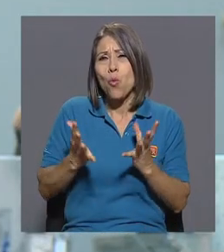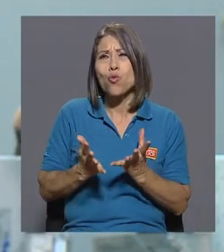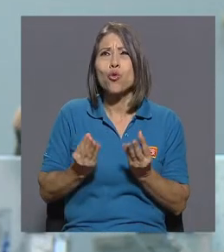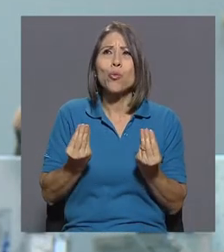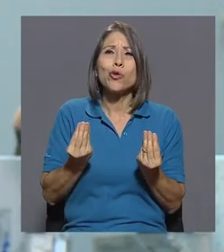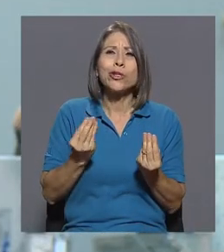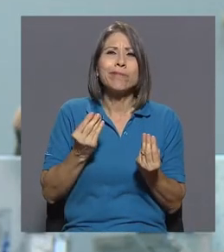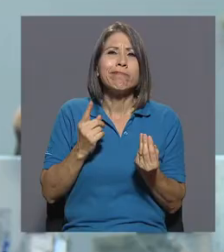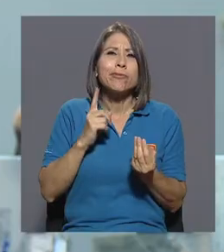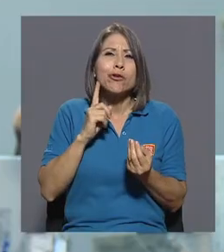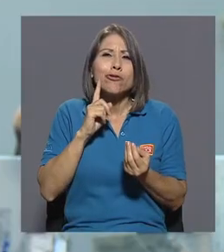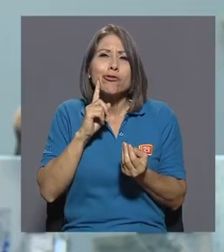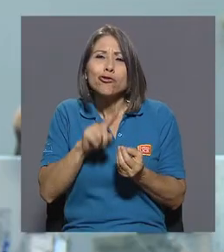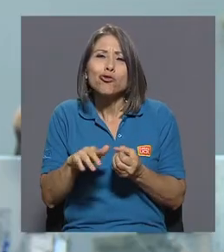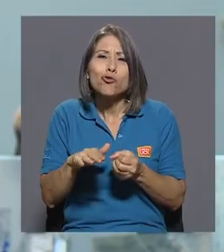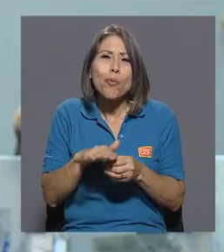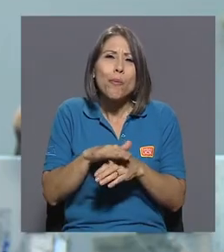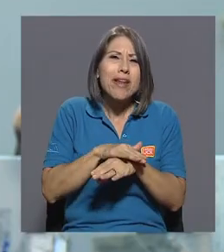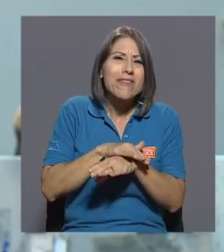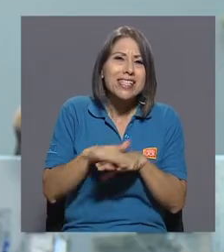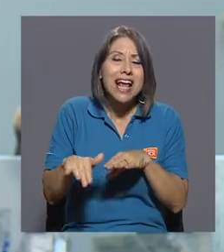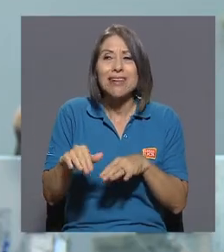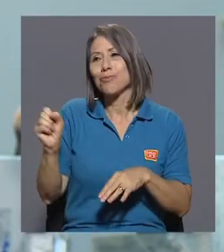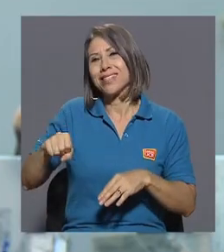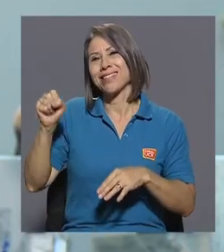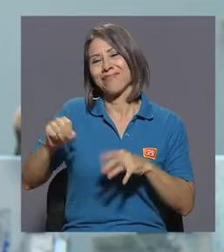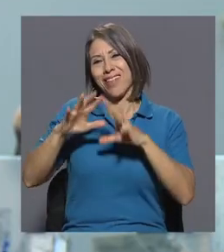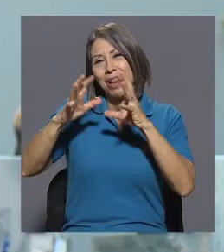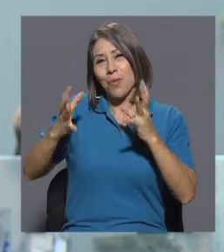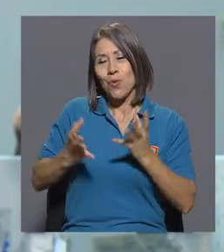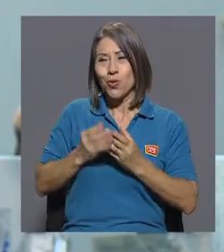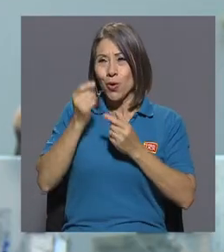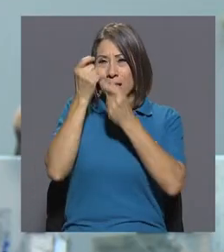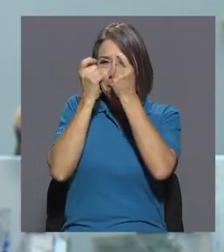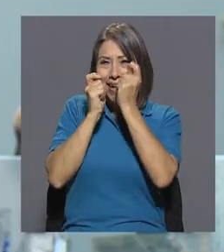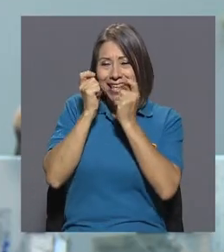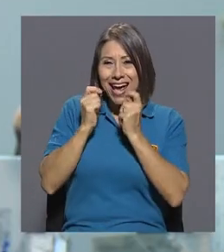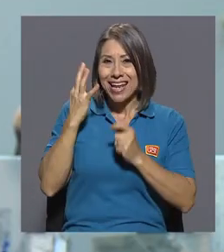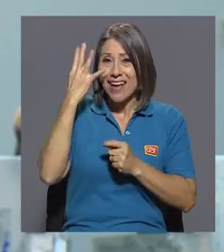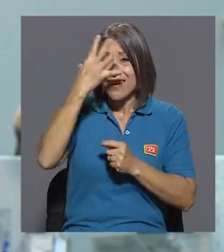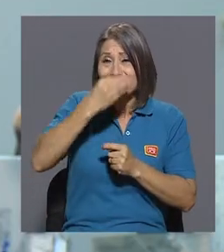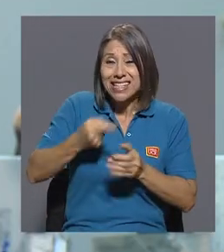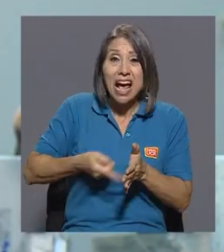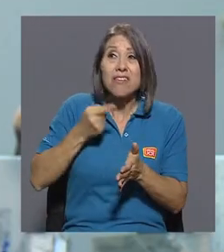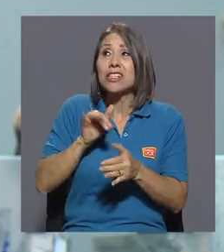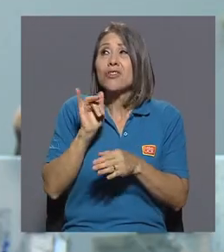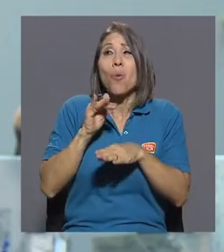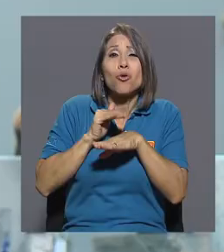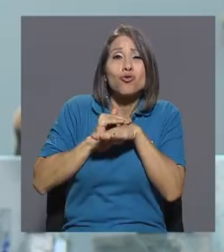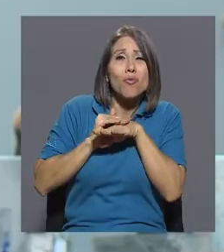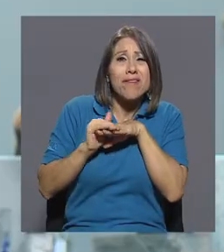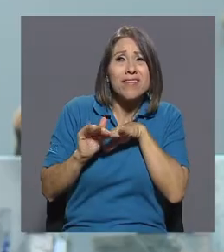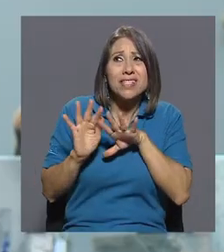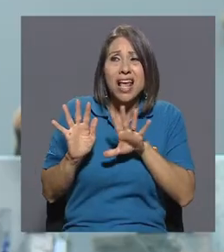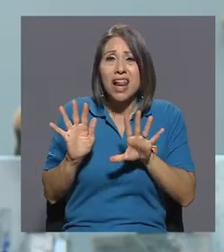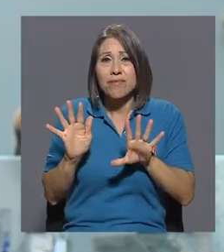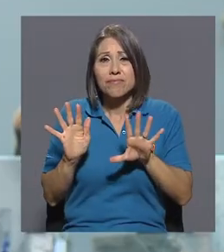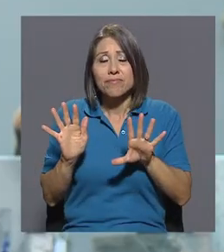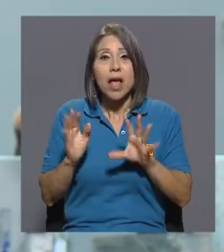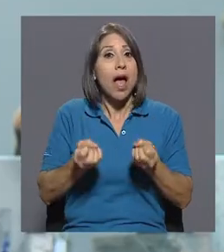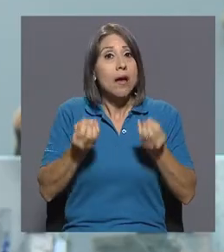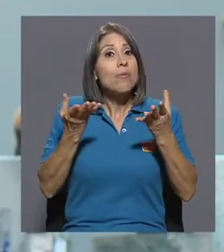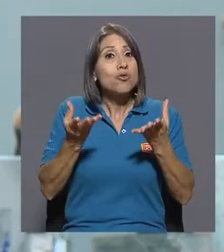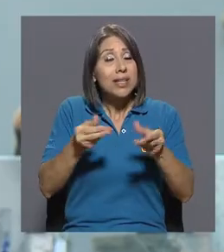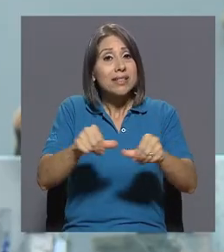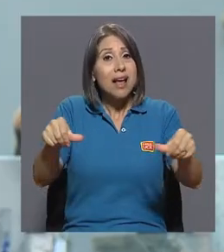Pues sí, el mundo de maquillaje o la belleza a veces se puede tornar superficial. Hay muchas áreas en el mundo de la